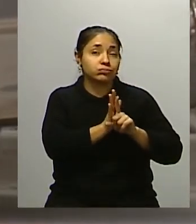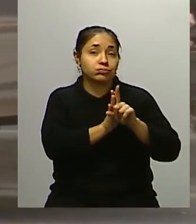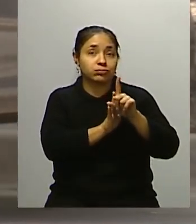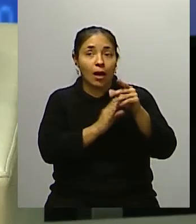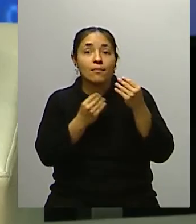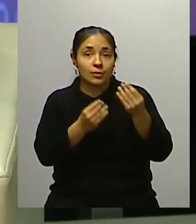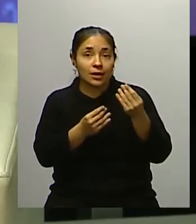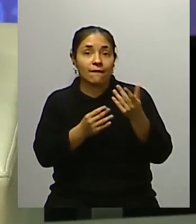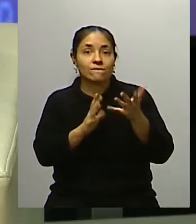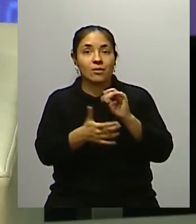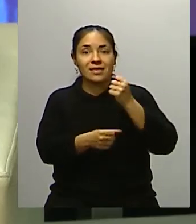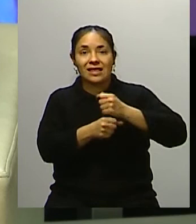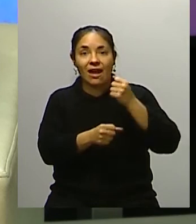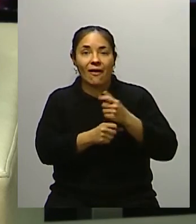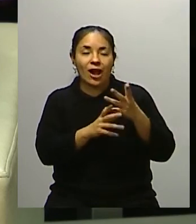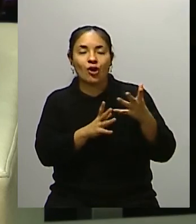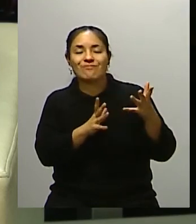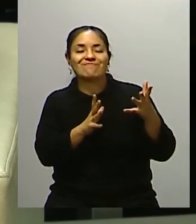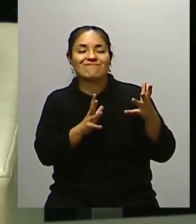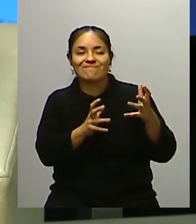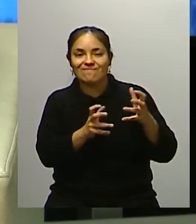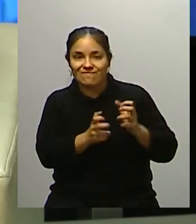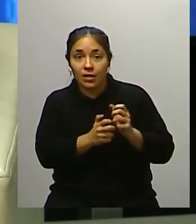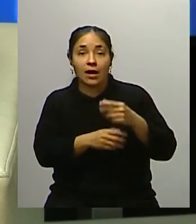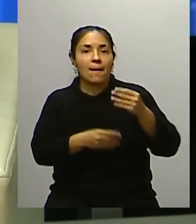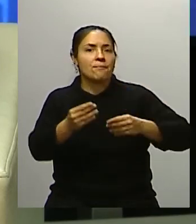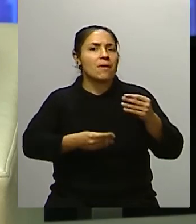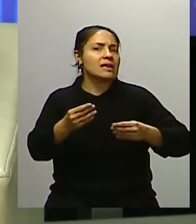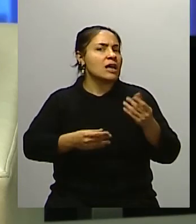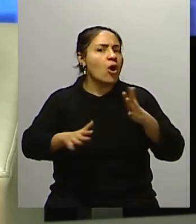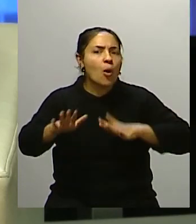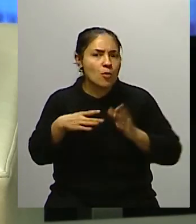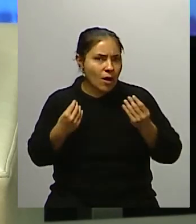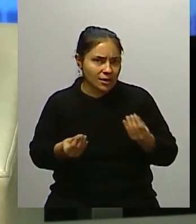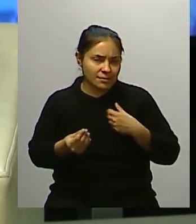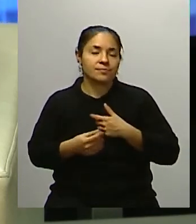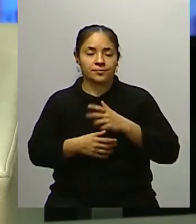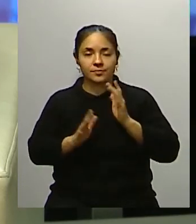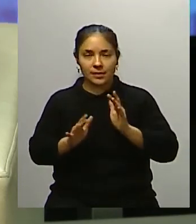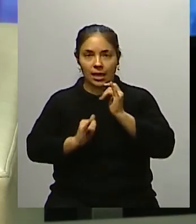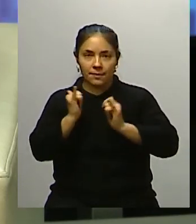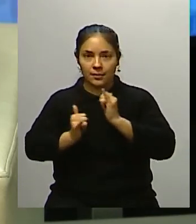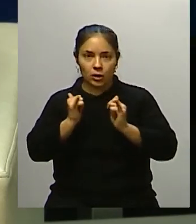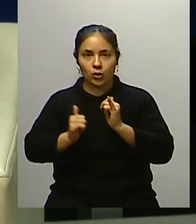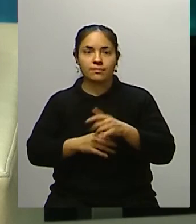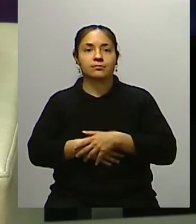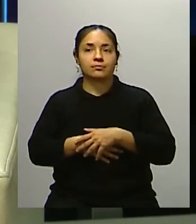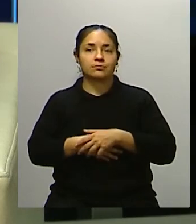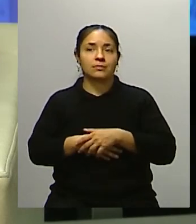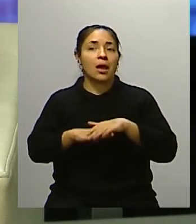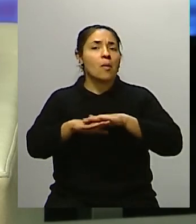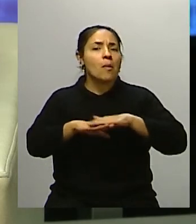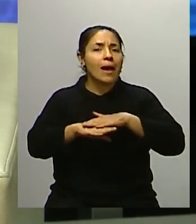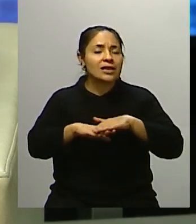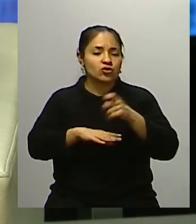una fuente más de precarización. ¿Cómo funcionan estas empresas? Principalmente funcionan así. La base es el